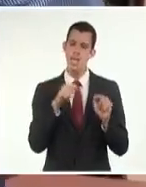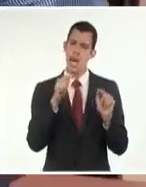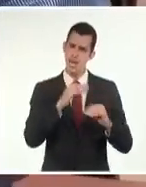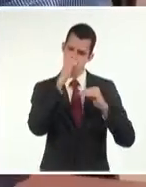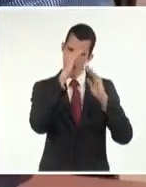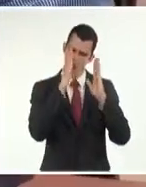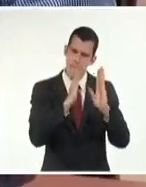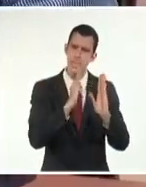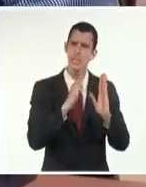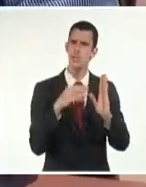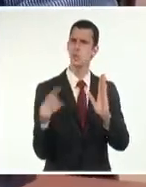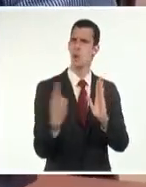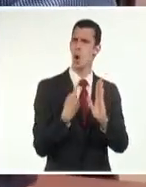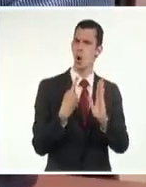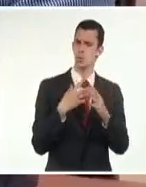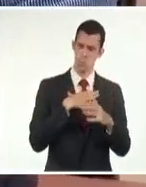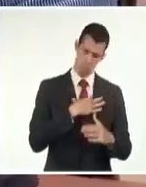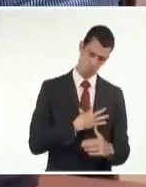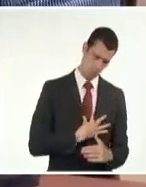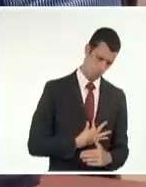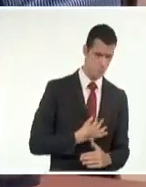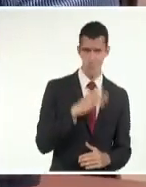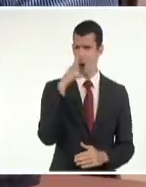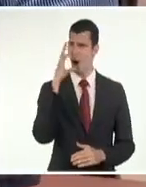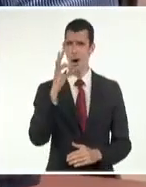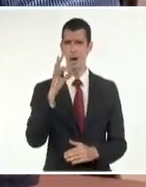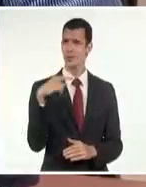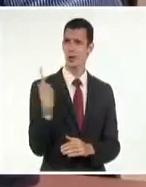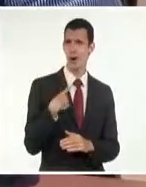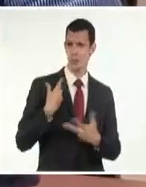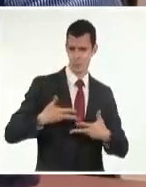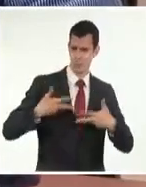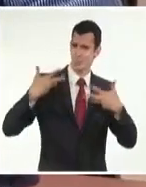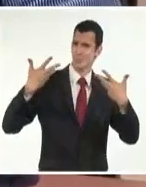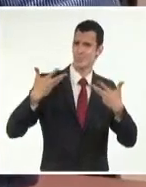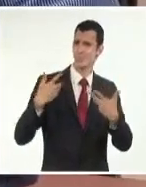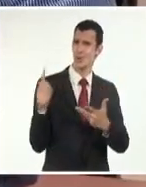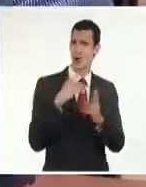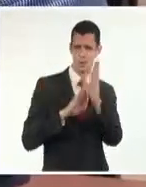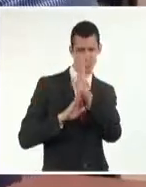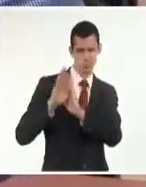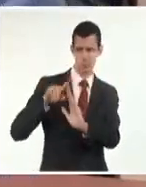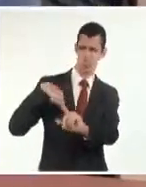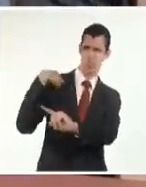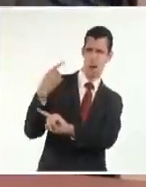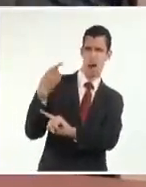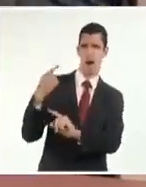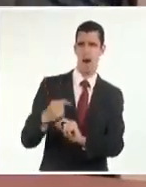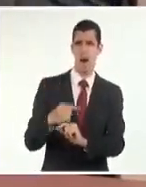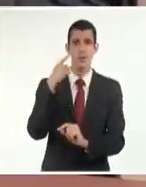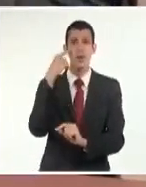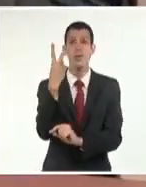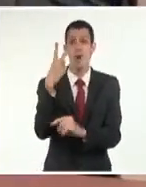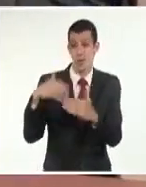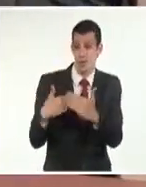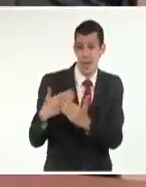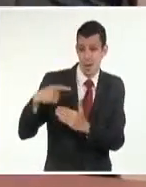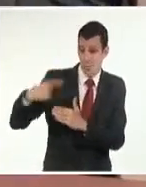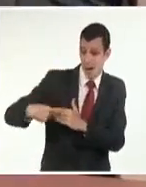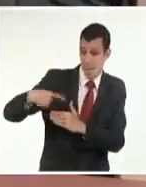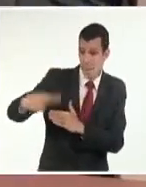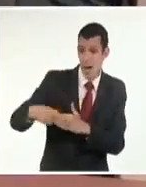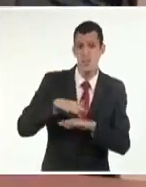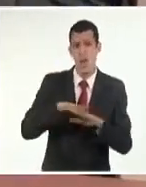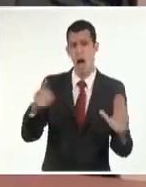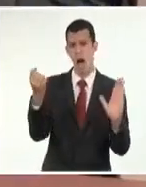resultados. En menos de 48 horas han estado importantes resultados que tienen que ver mucho con lo que se ha hecho